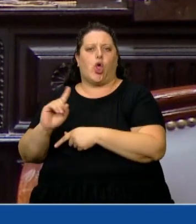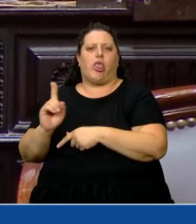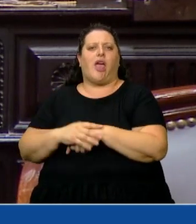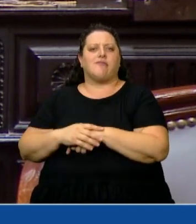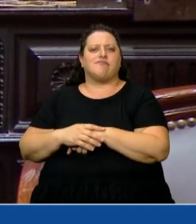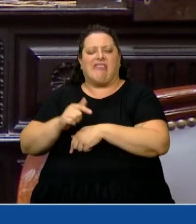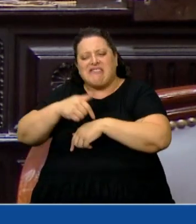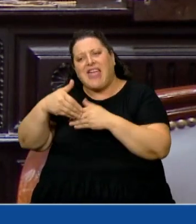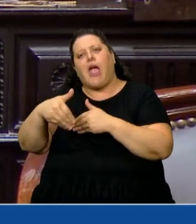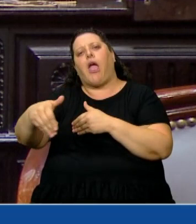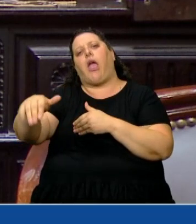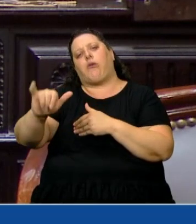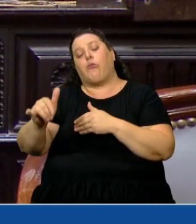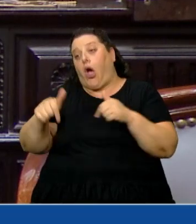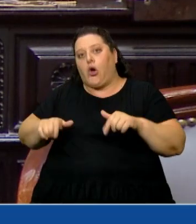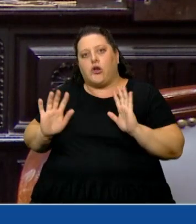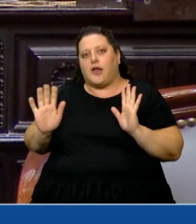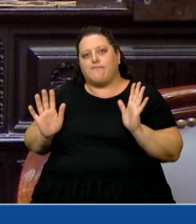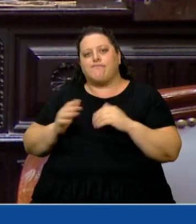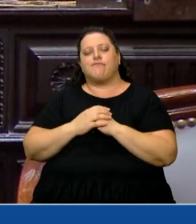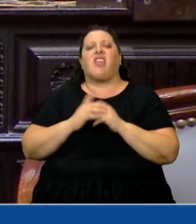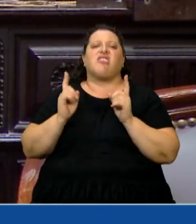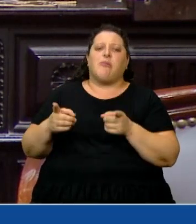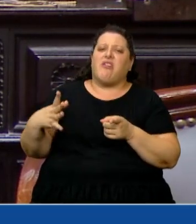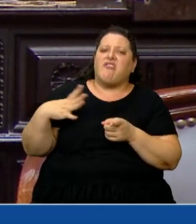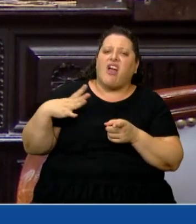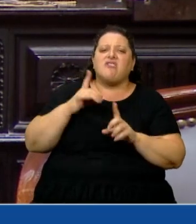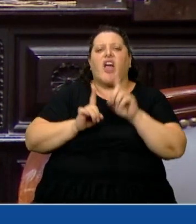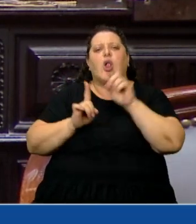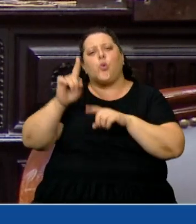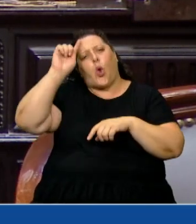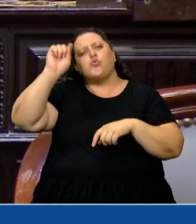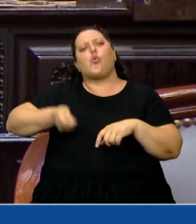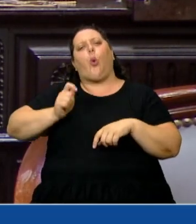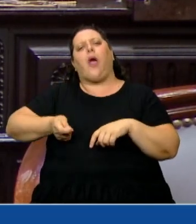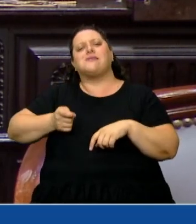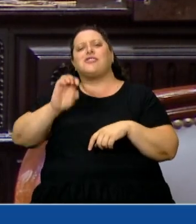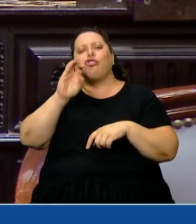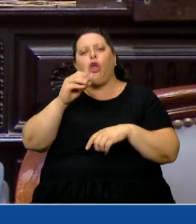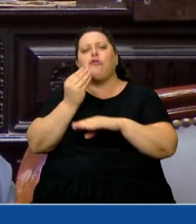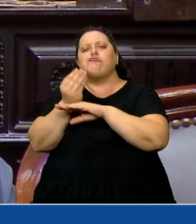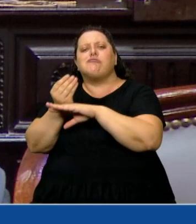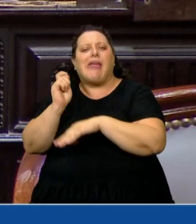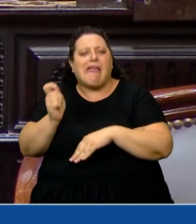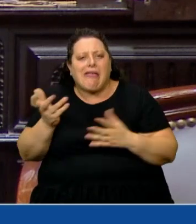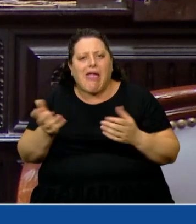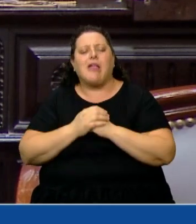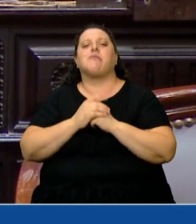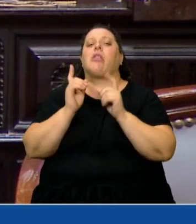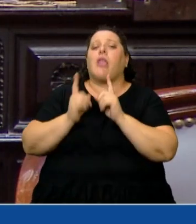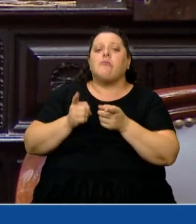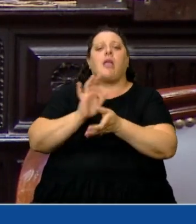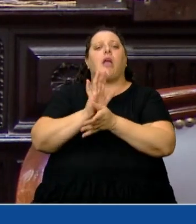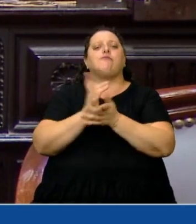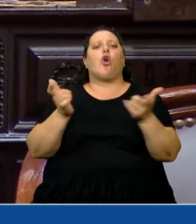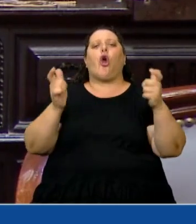hay jueces por nombrarse, se tienen que activar los mecanismos en el Consejo de la Magistratura, tienen